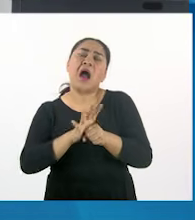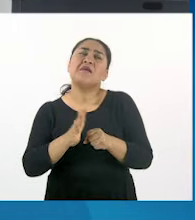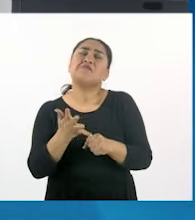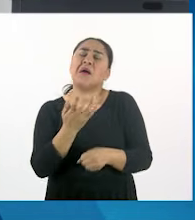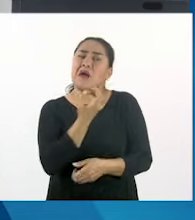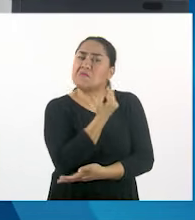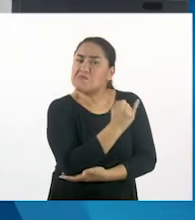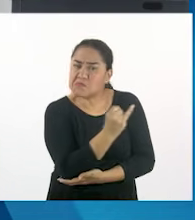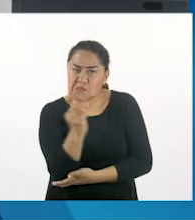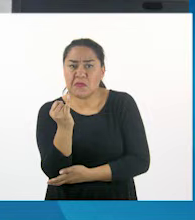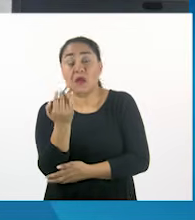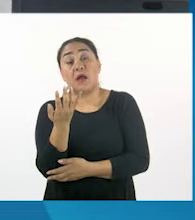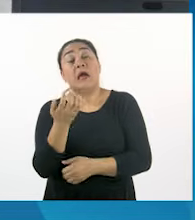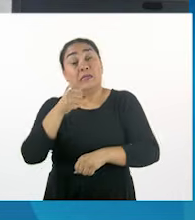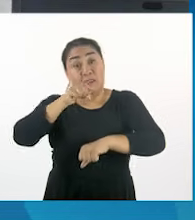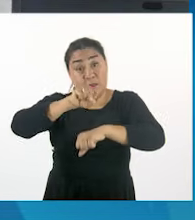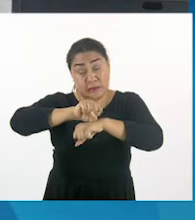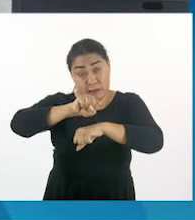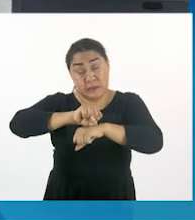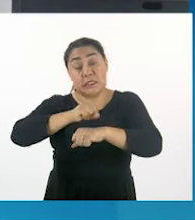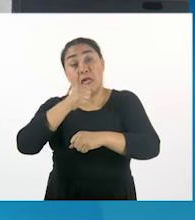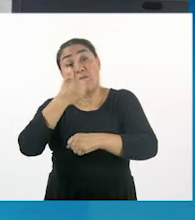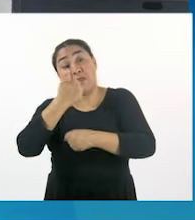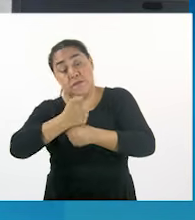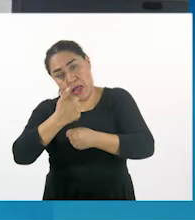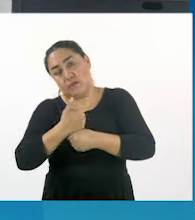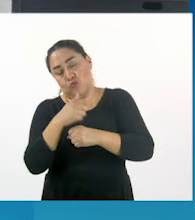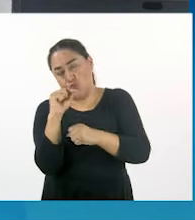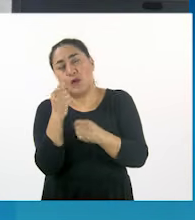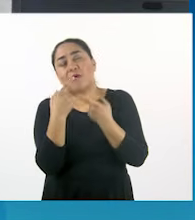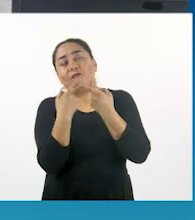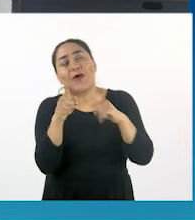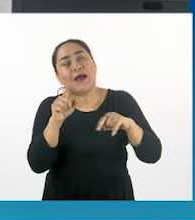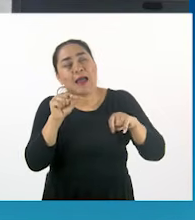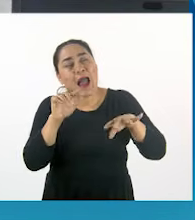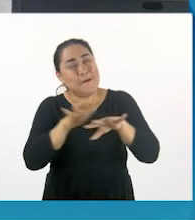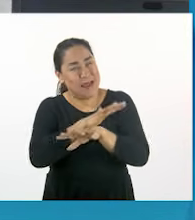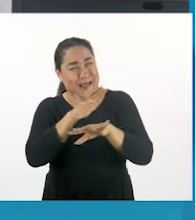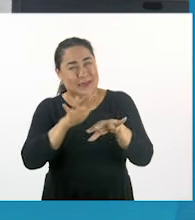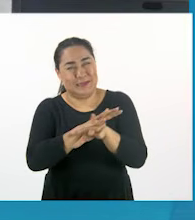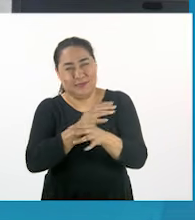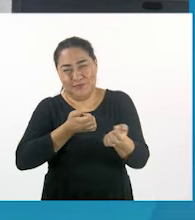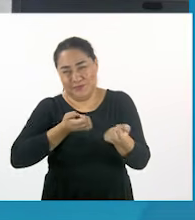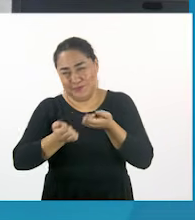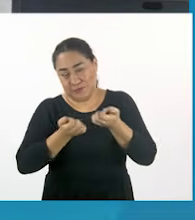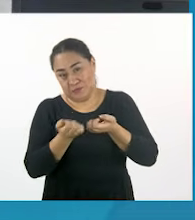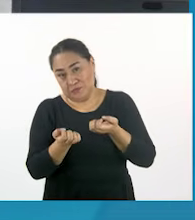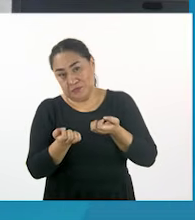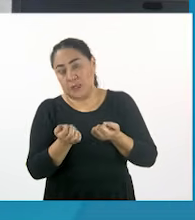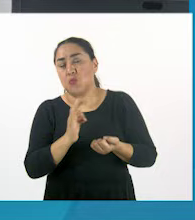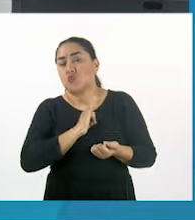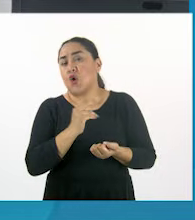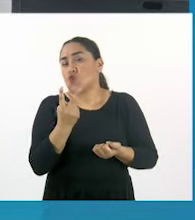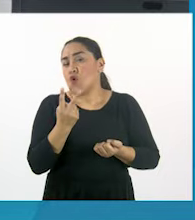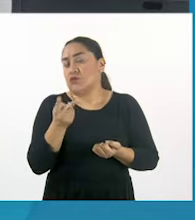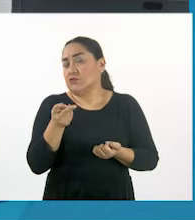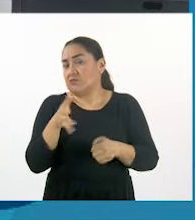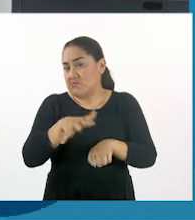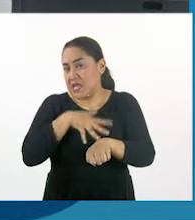Para nivel primaria y secundaria ya lo podemos modificar un poquito este movimiento y podemos hacerlo con ambos pies.